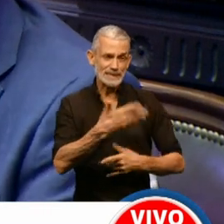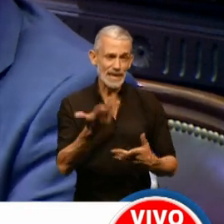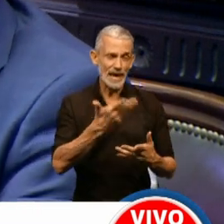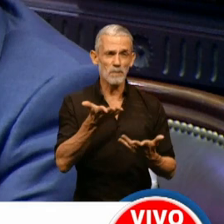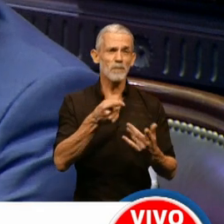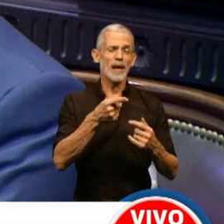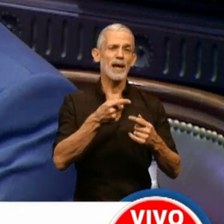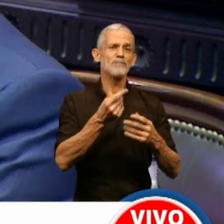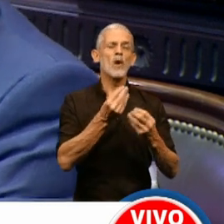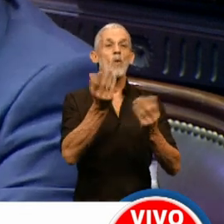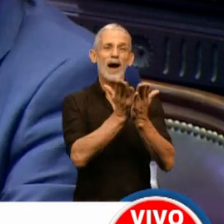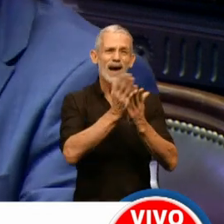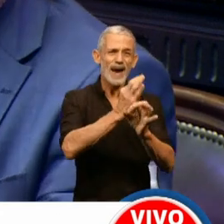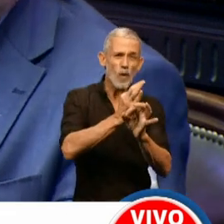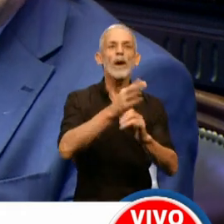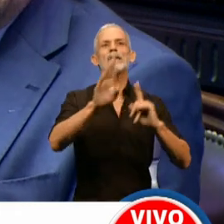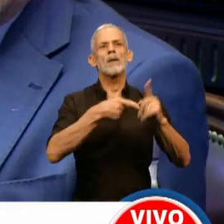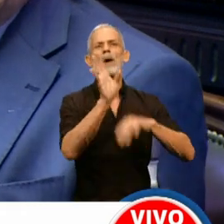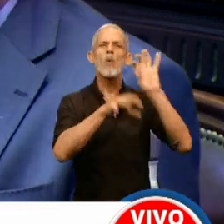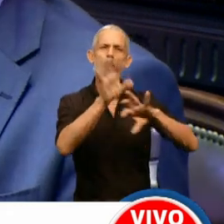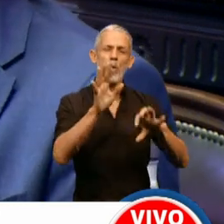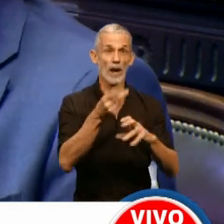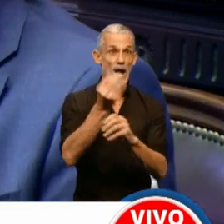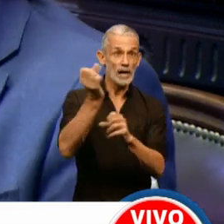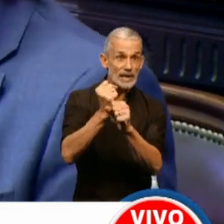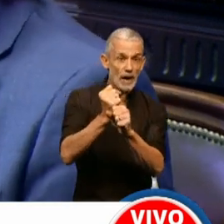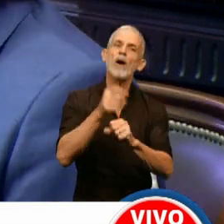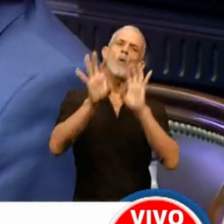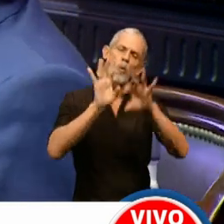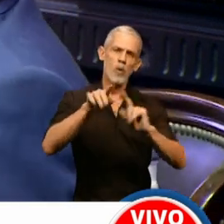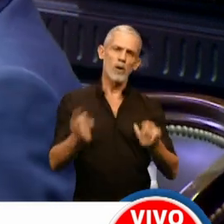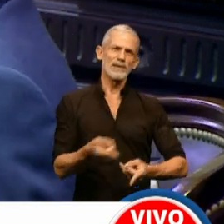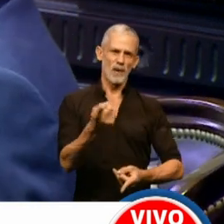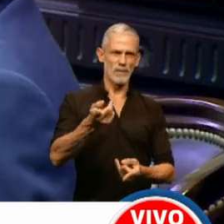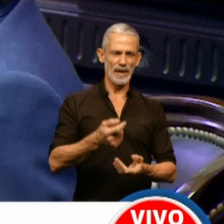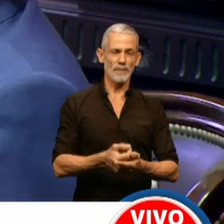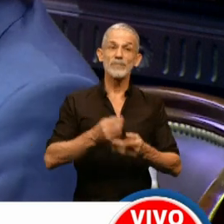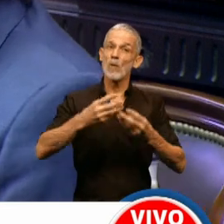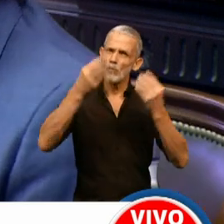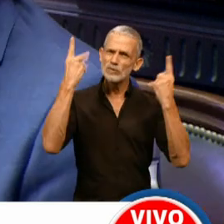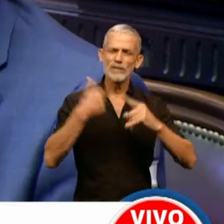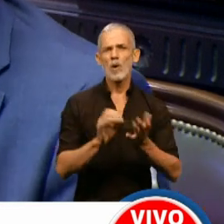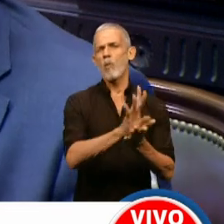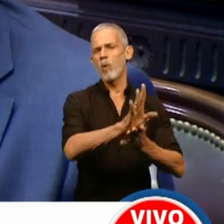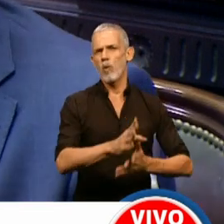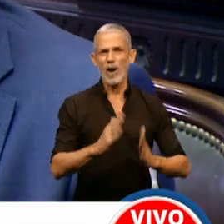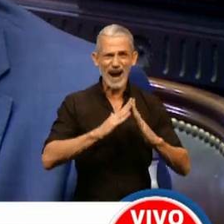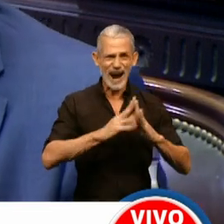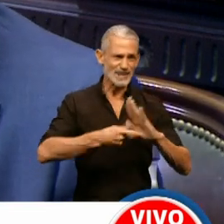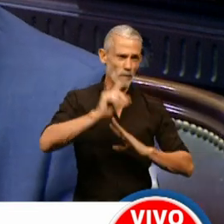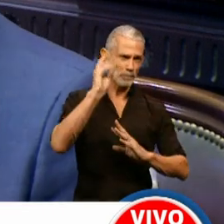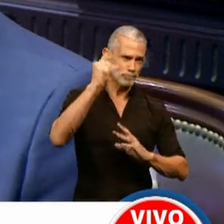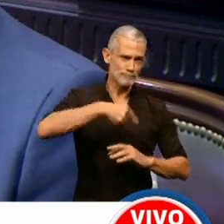bullying en cuando estudian sufren bullying cuando trabajan muchos también han sido hasta expulsados de su casa